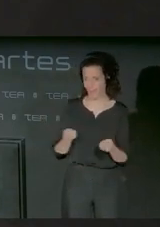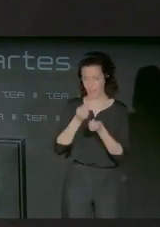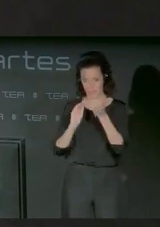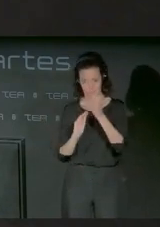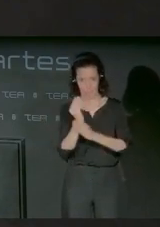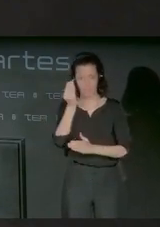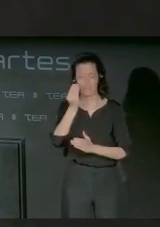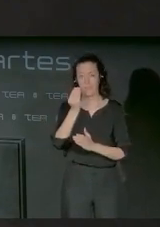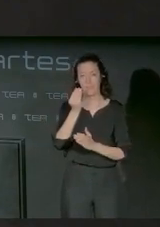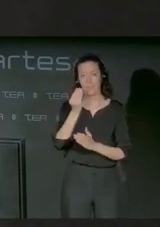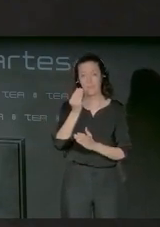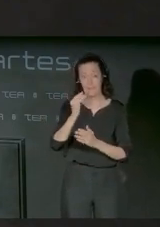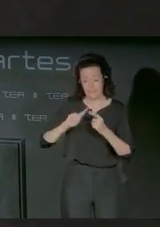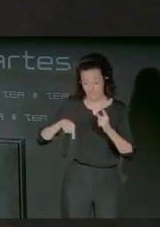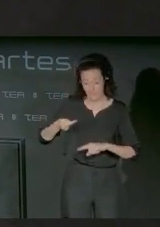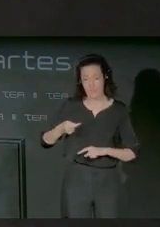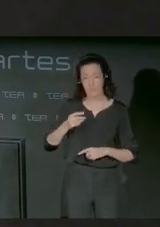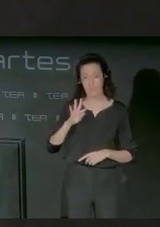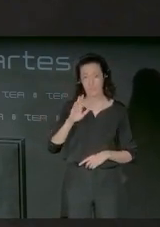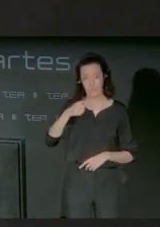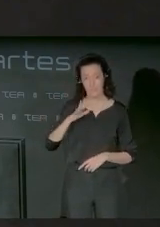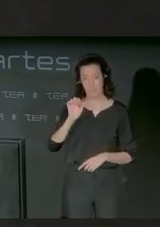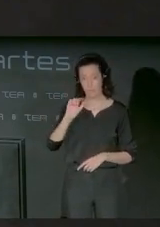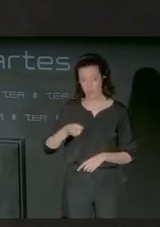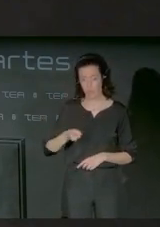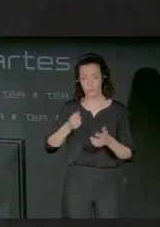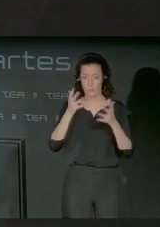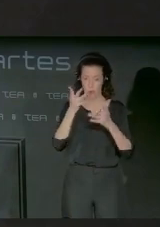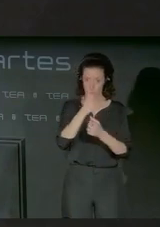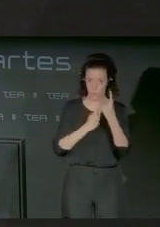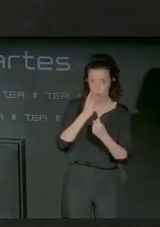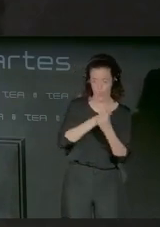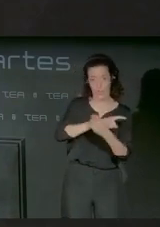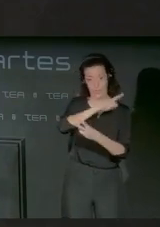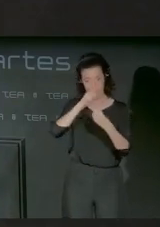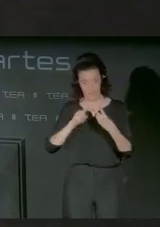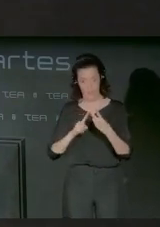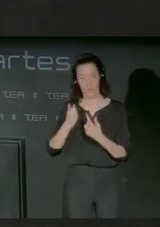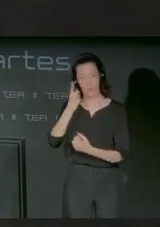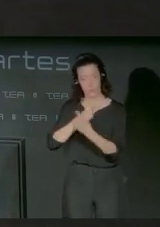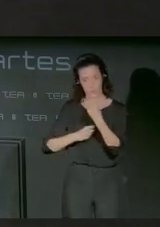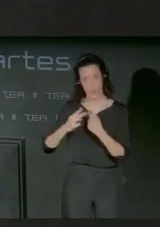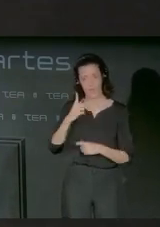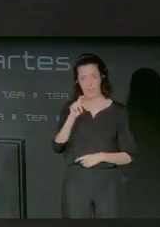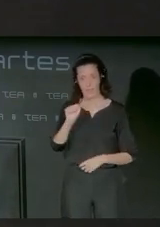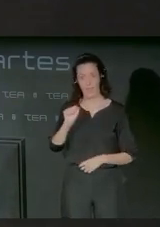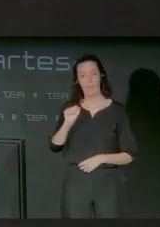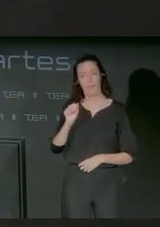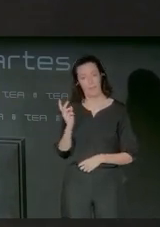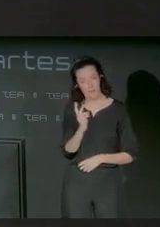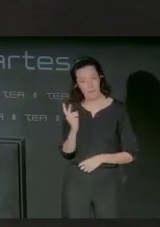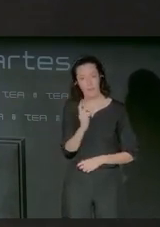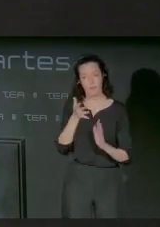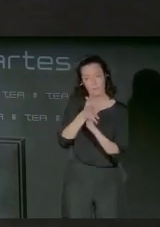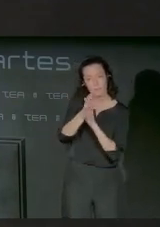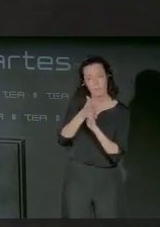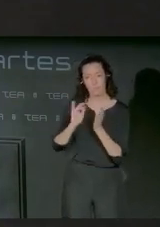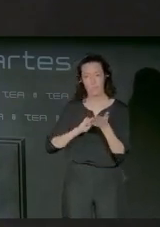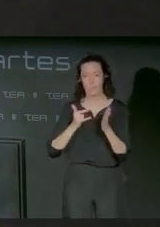continuación, Tim Fox, de la consultora Ecoris, y Arthur Legal, de la consultora KEA, exponga las líneas generales de este proyecto